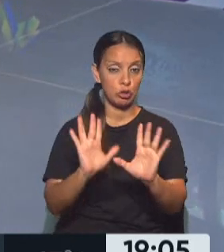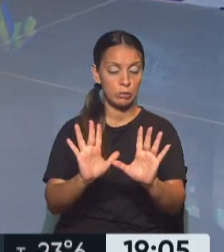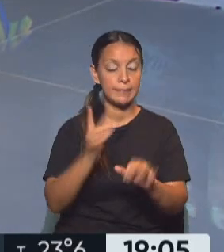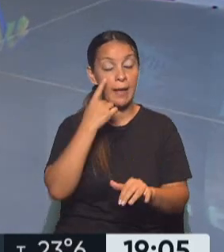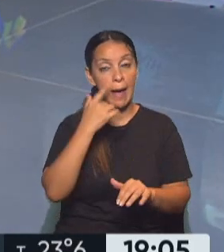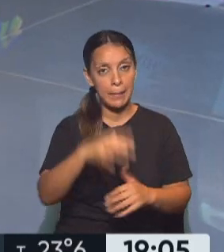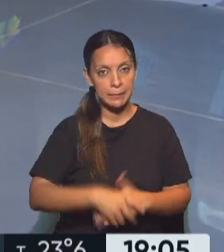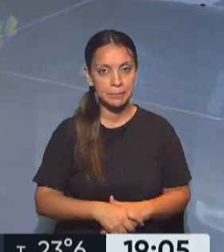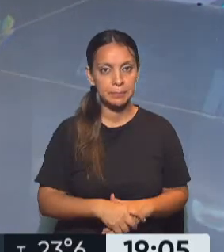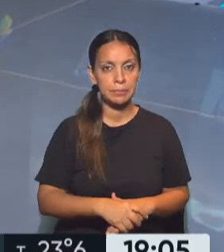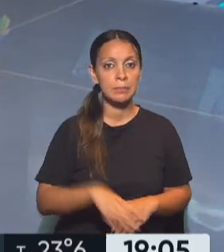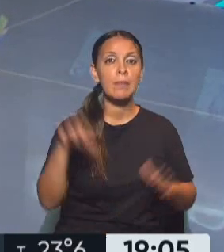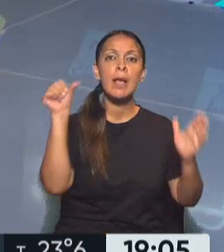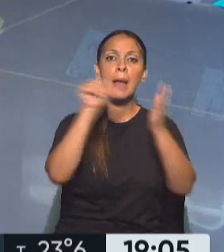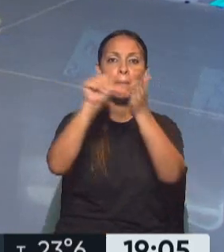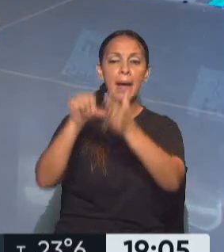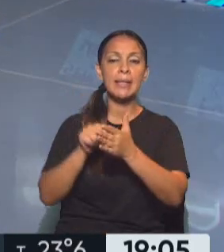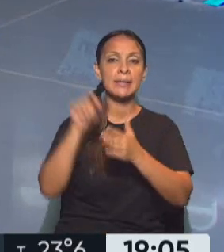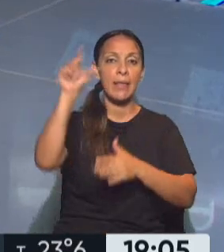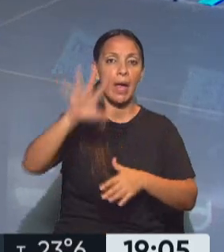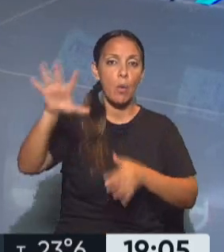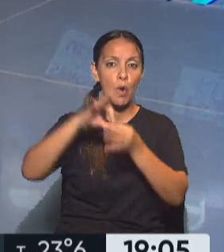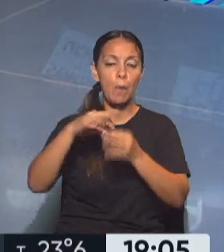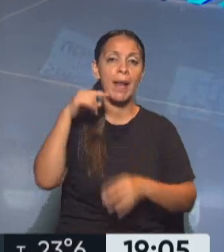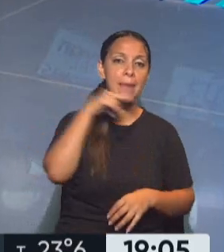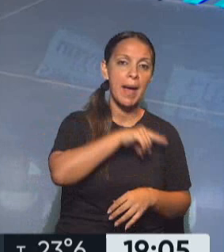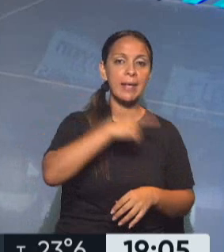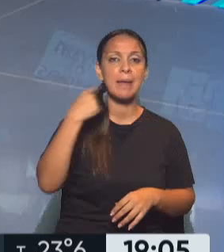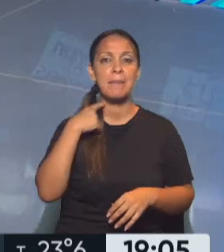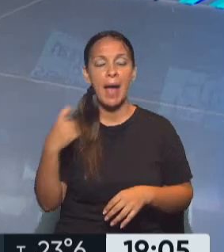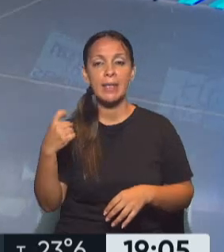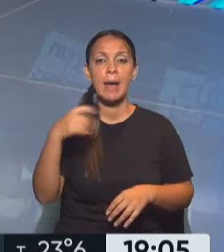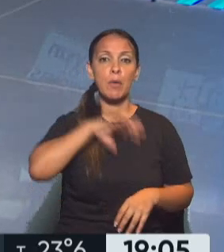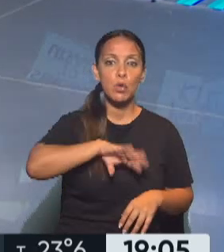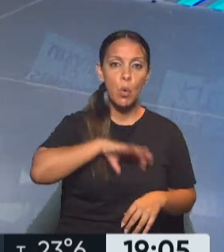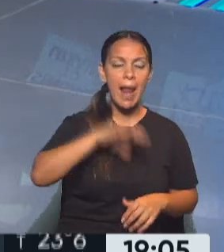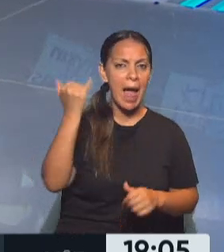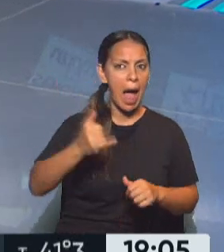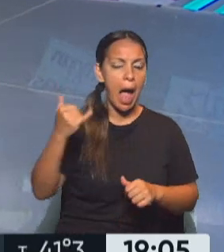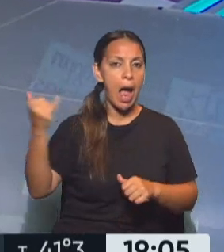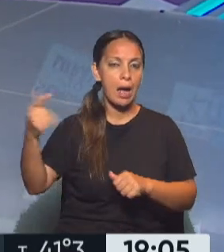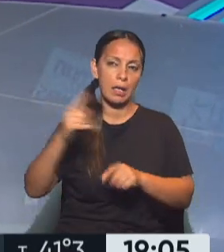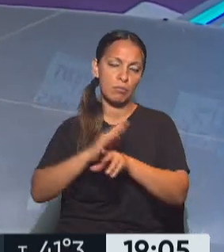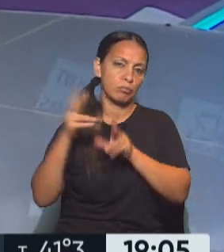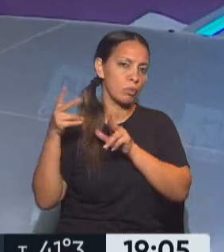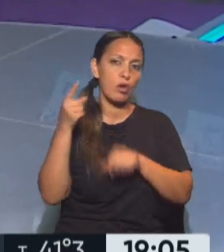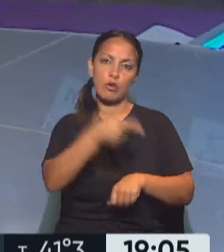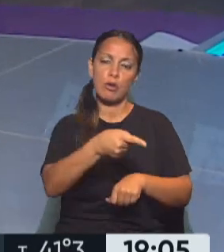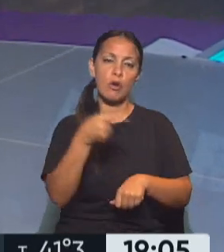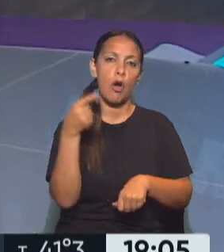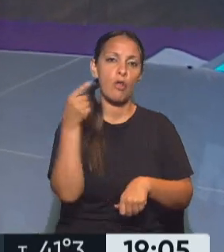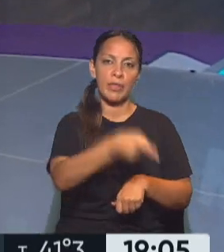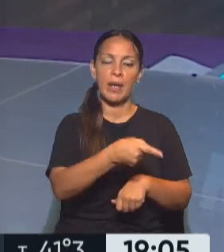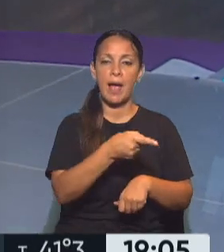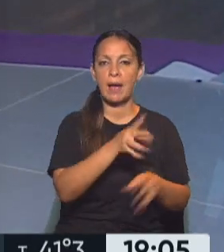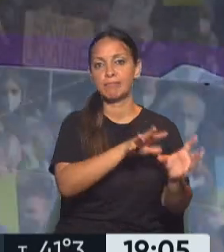estamos hablando de varios países de Europa, Alemania, España, Portugal. Hay muchísimas manifestaciones en contra del ataque a Ucrania por parte